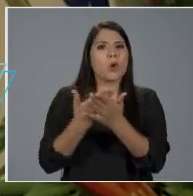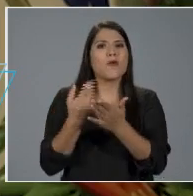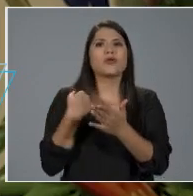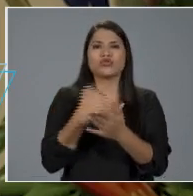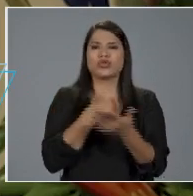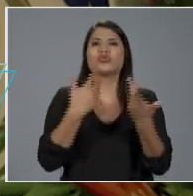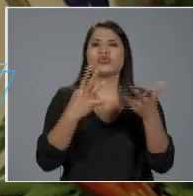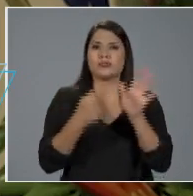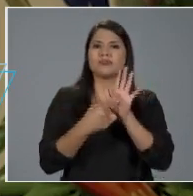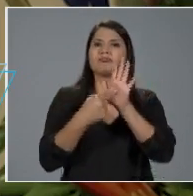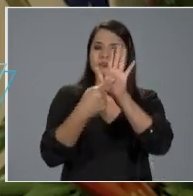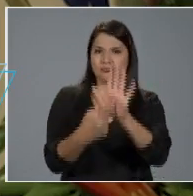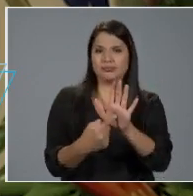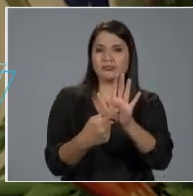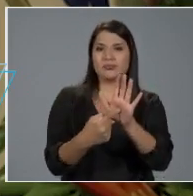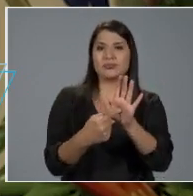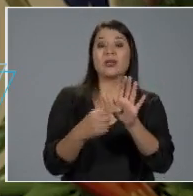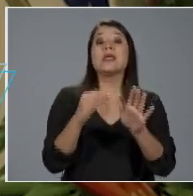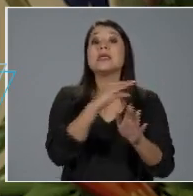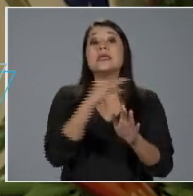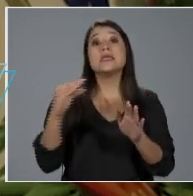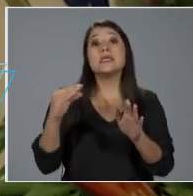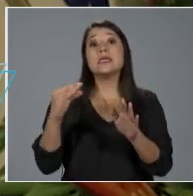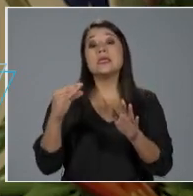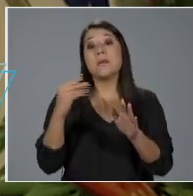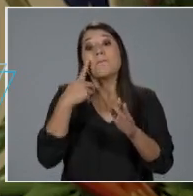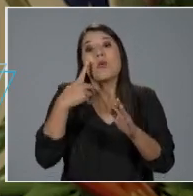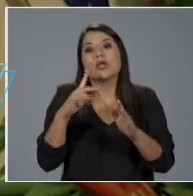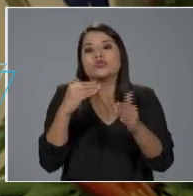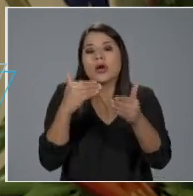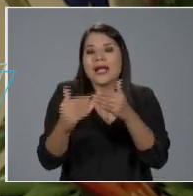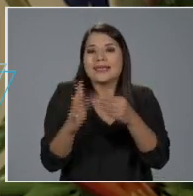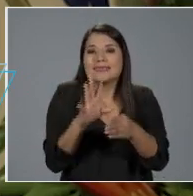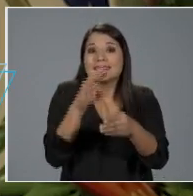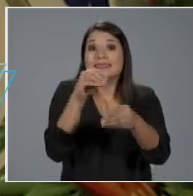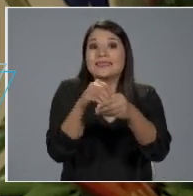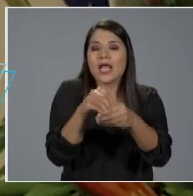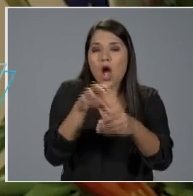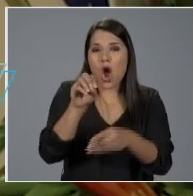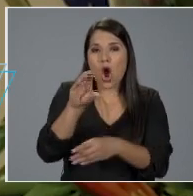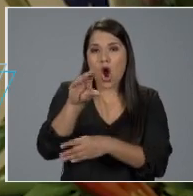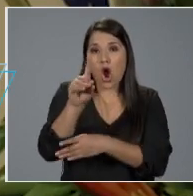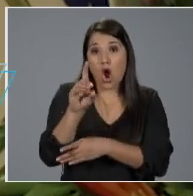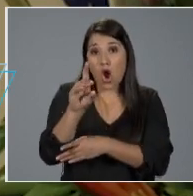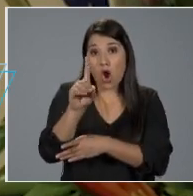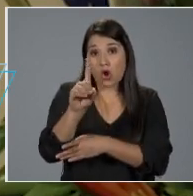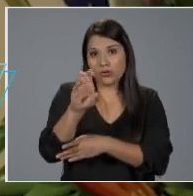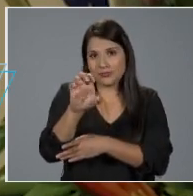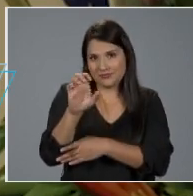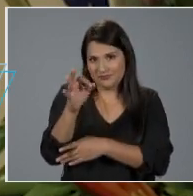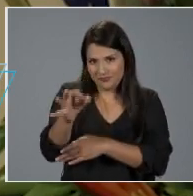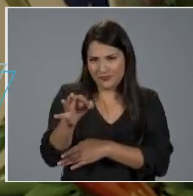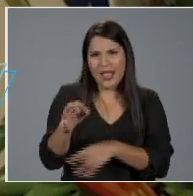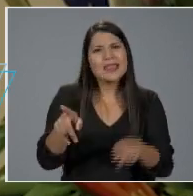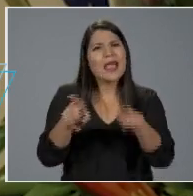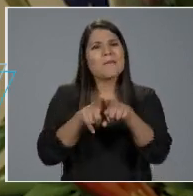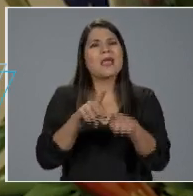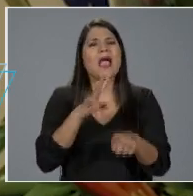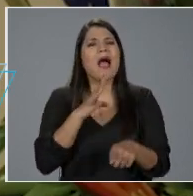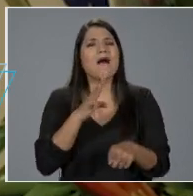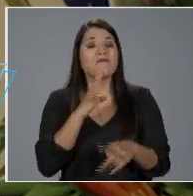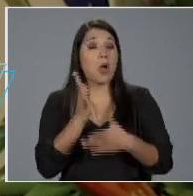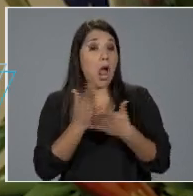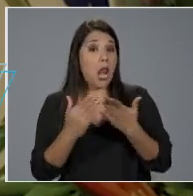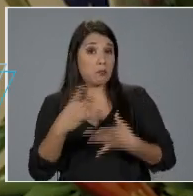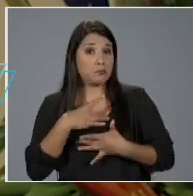avante para pertenecer ya en los próximos años a esta organización. Habló algo que me llamó la